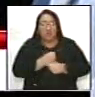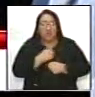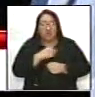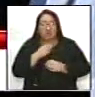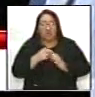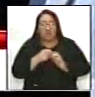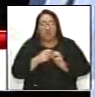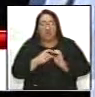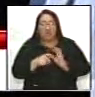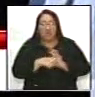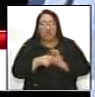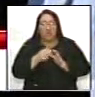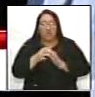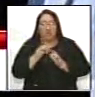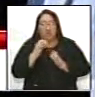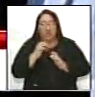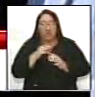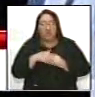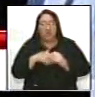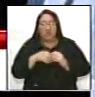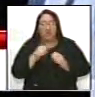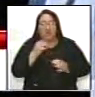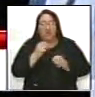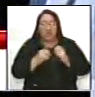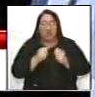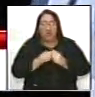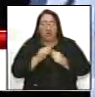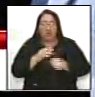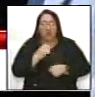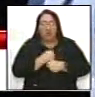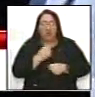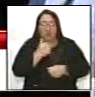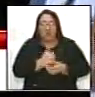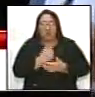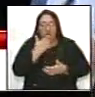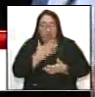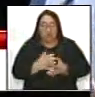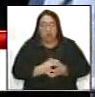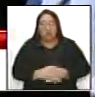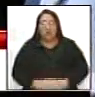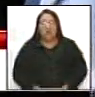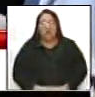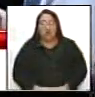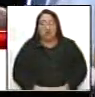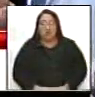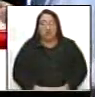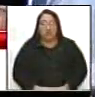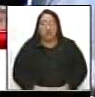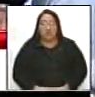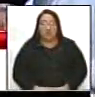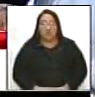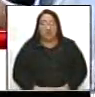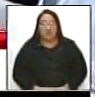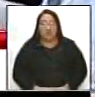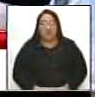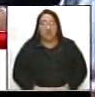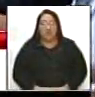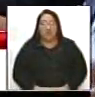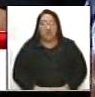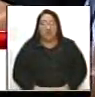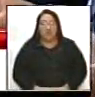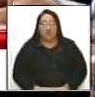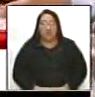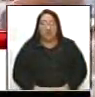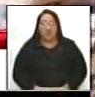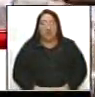aprobado y en su oportunidad presentado ante el Pleno para también su respectiva aprobación. Muchas gracias. Sí, gracias. Doy cuenta que, en efecto,